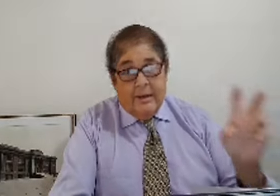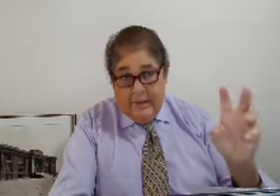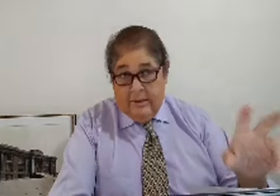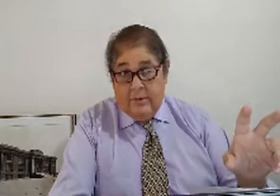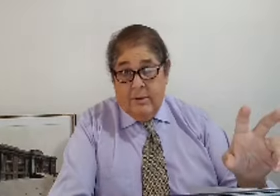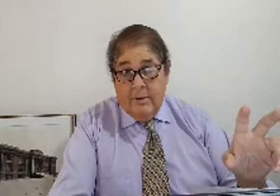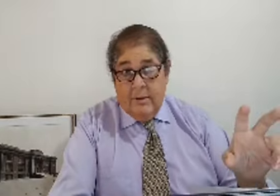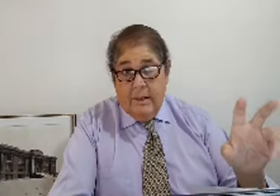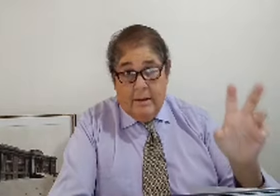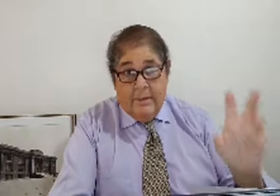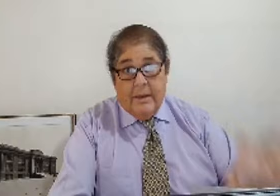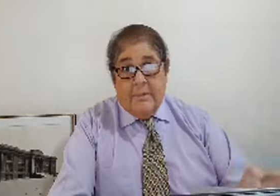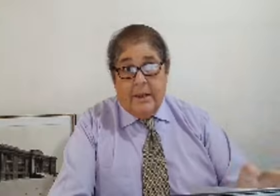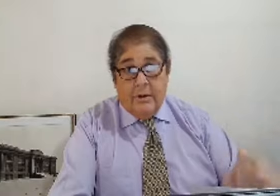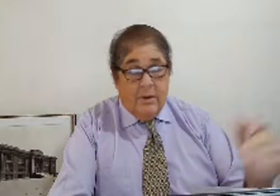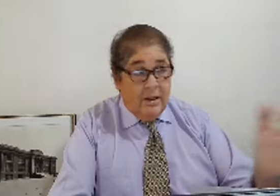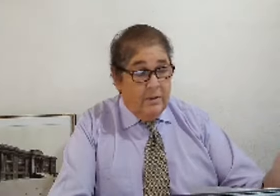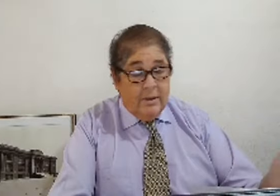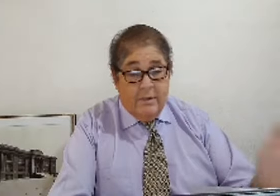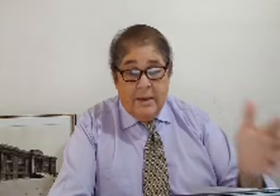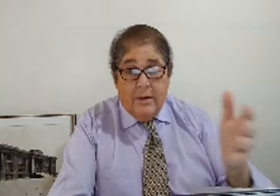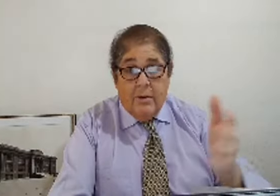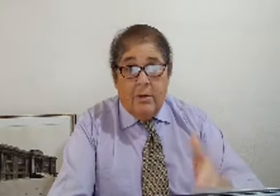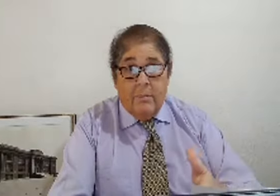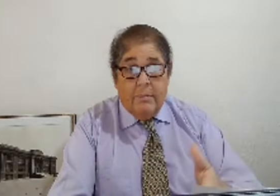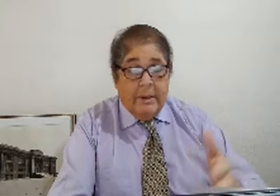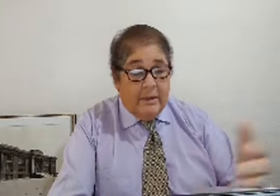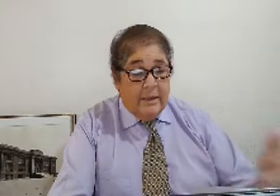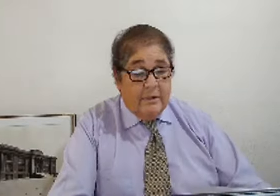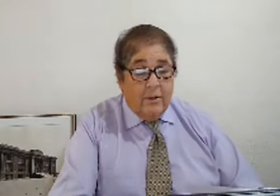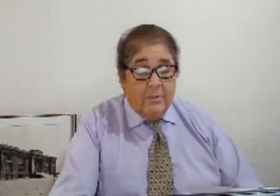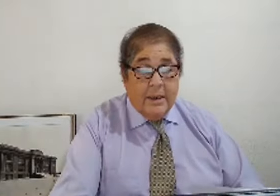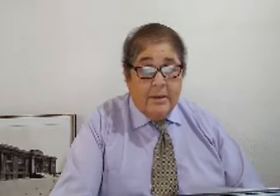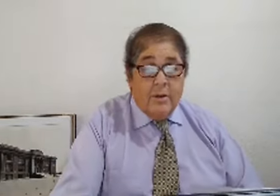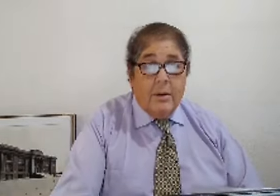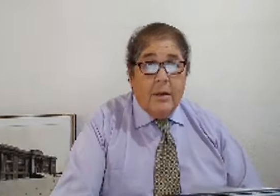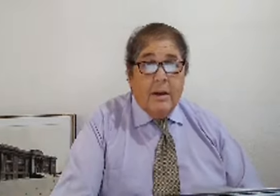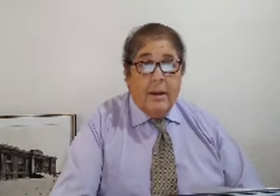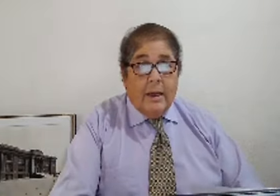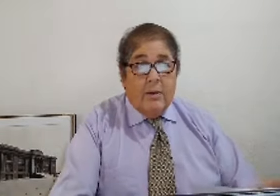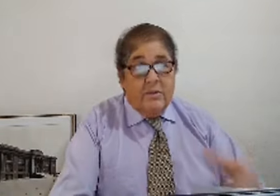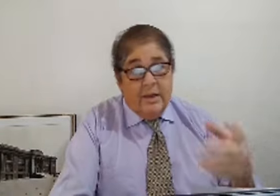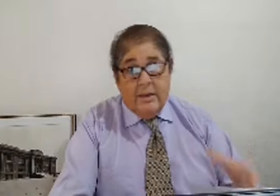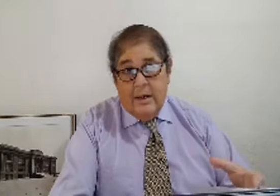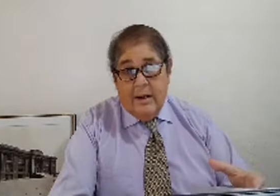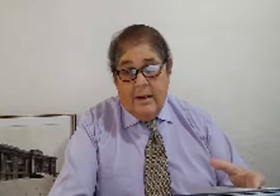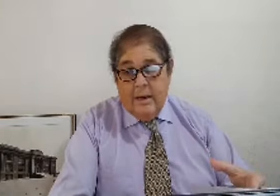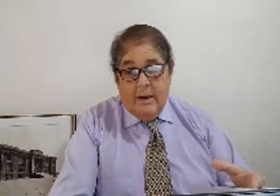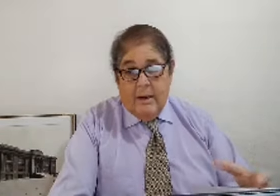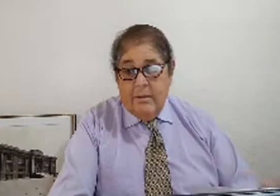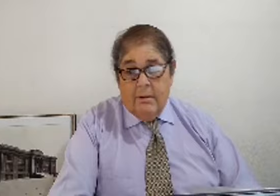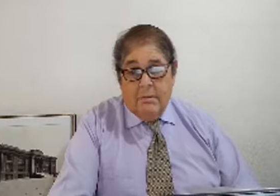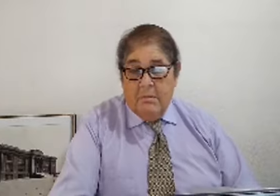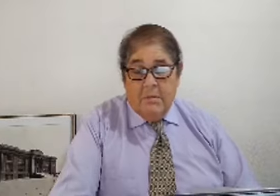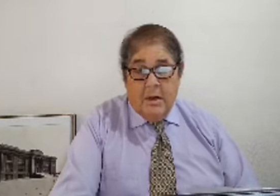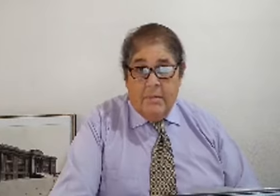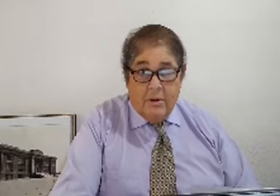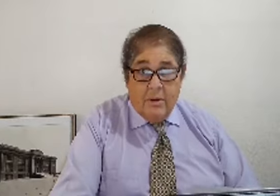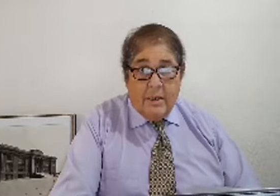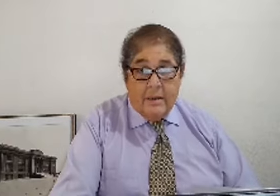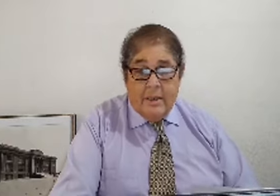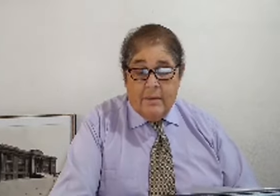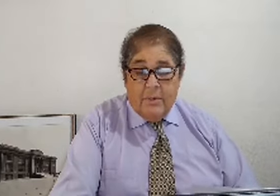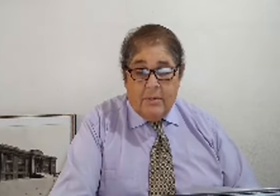el centro, en el Valle de México, la Ciudad de México, parte del Estado de México, que concentra la